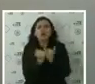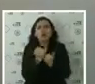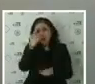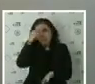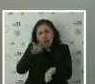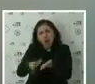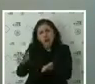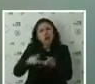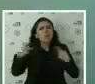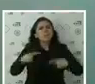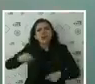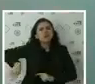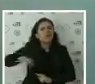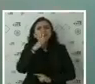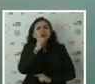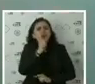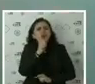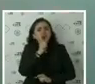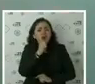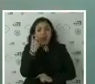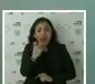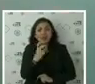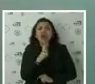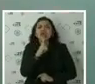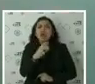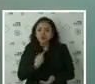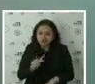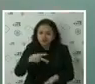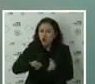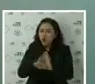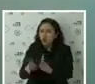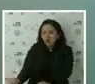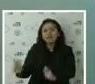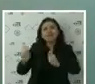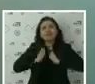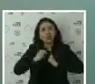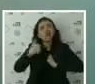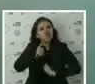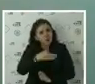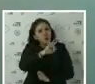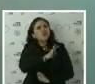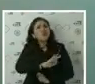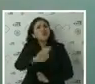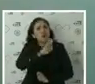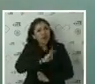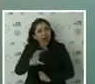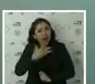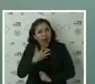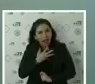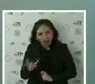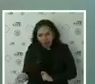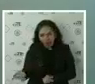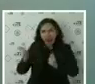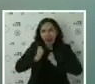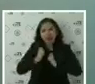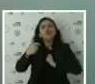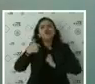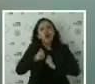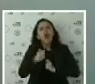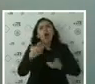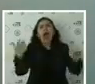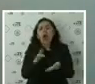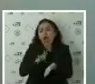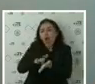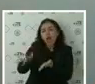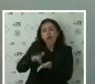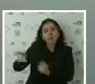personas que no la pueden alzar, ¿no? Ser esa voz que nosotros que tenemos el privilegio de tenerla, alzarla por las que no los